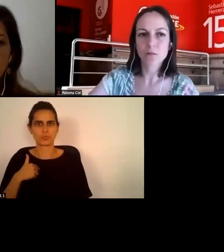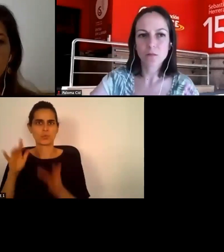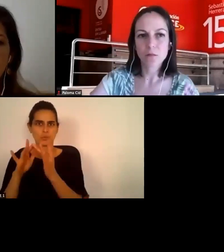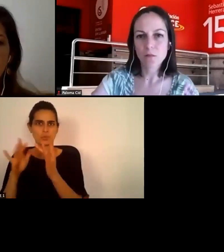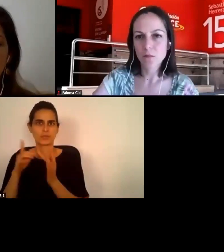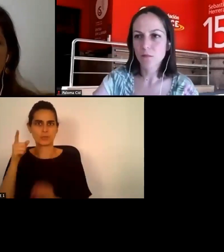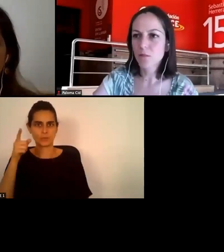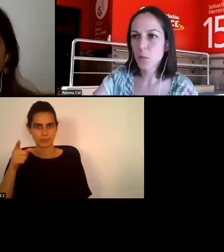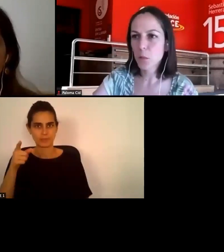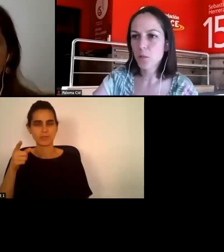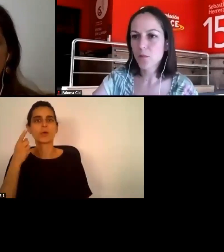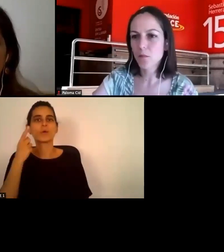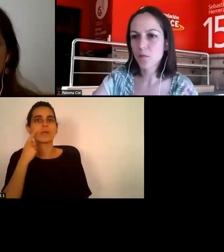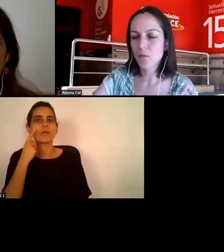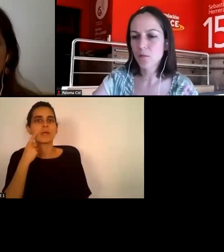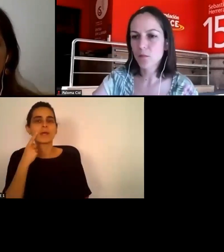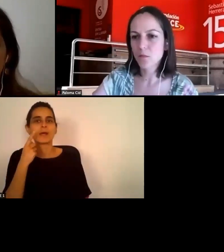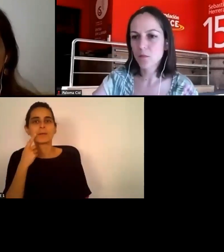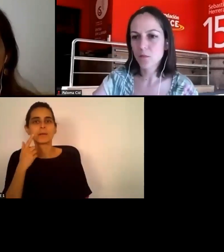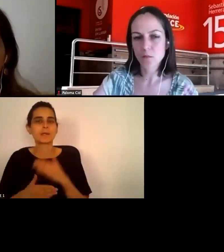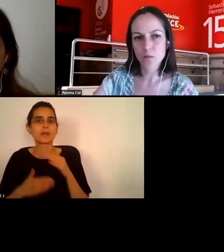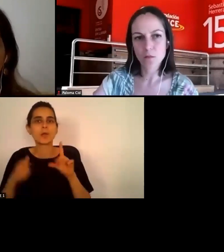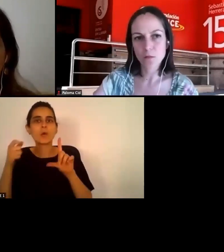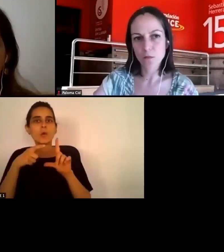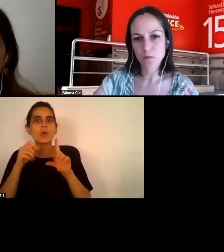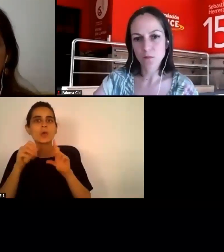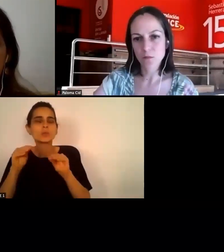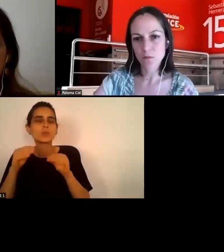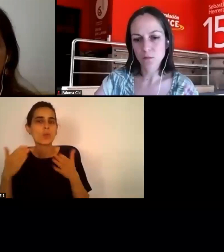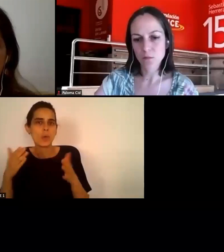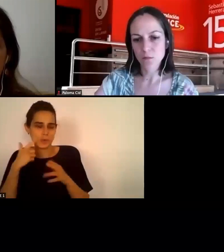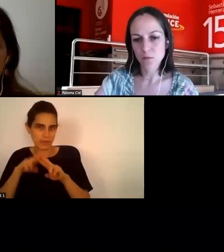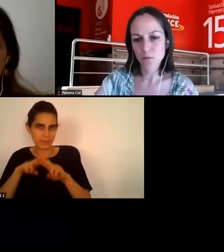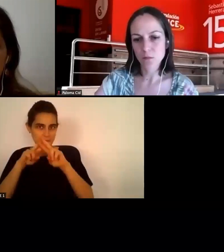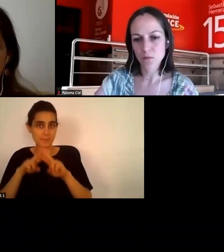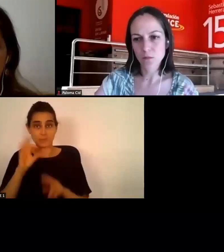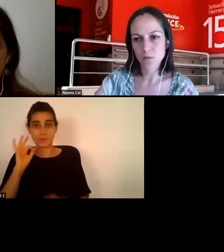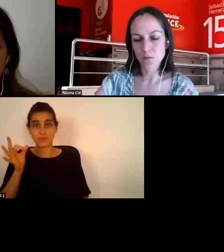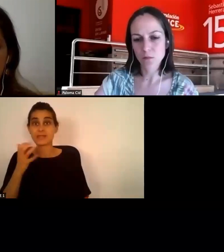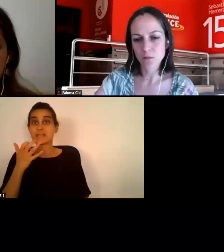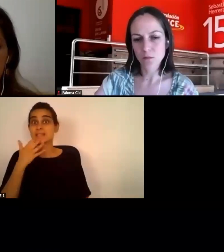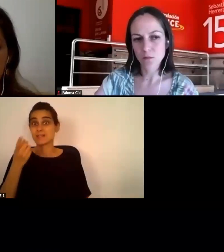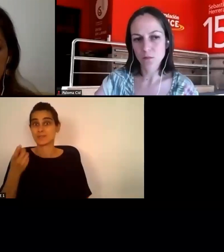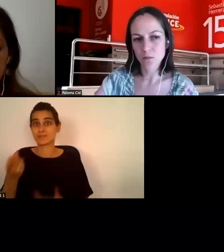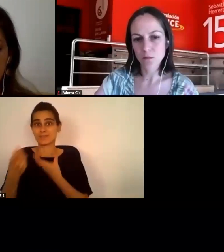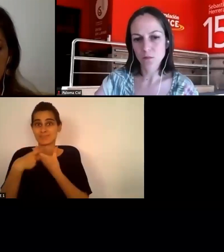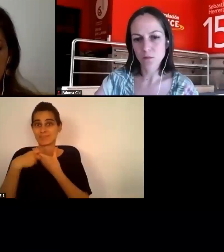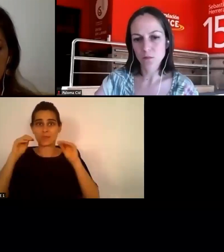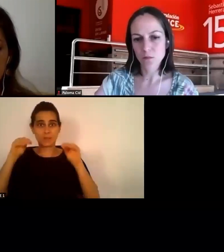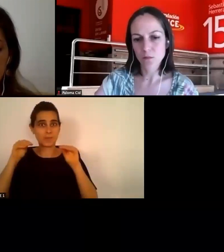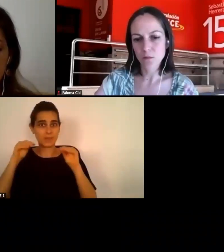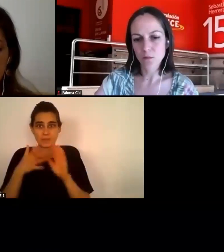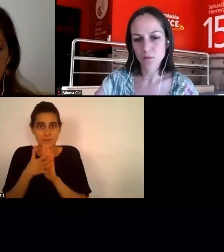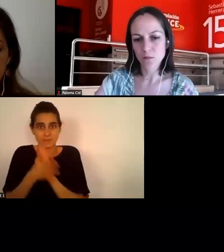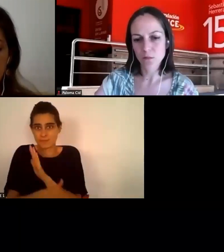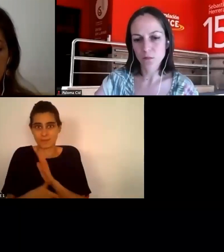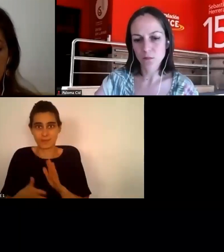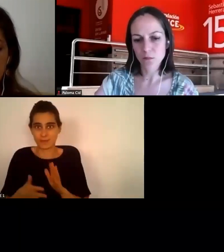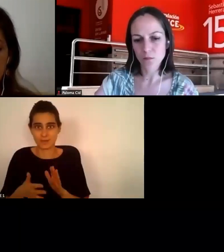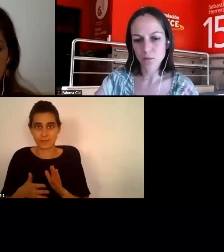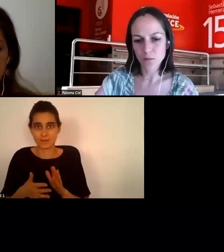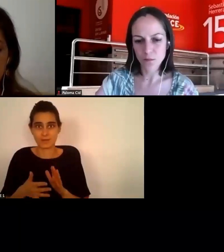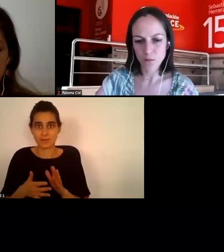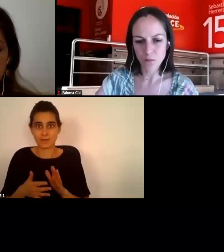y veremos a ver qué correo electrónico tenemos tuyo, aunque cierto es que si estás en esta acción formativa es porque las vías